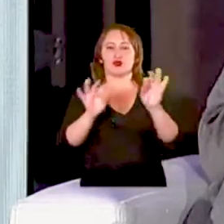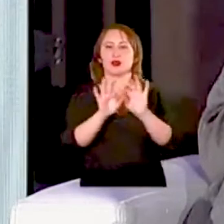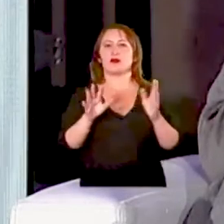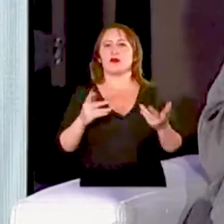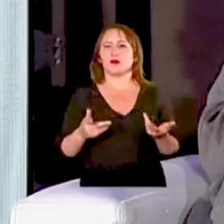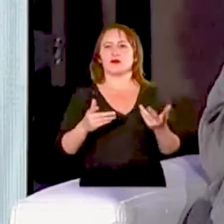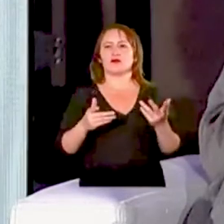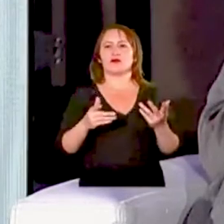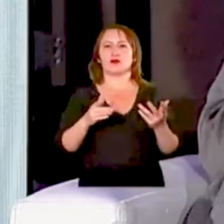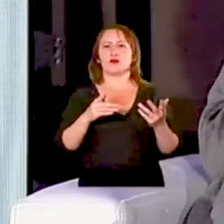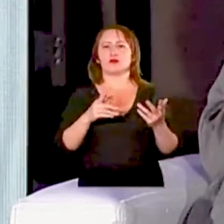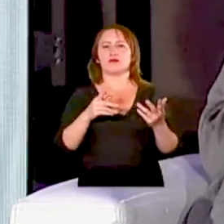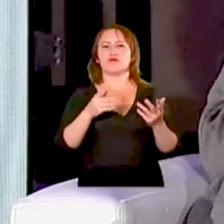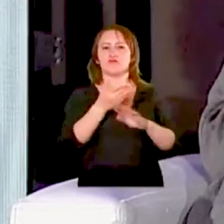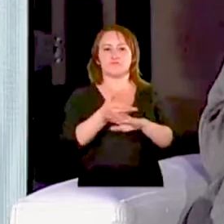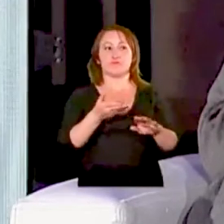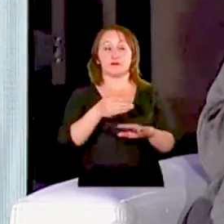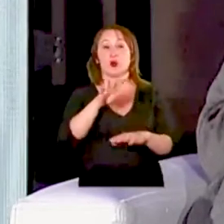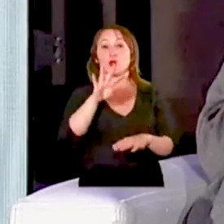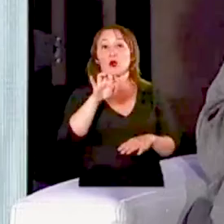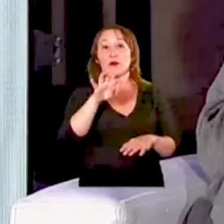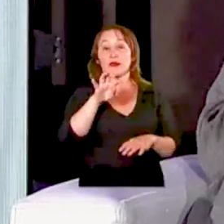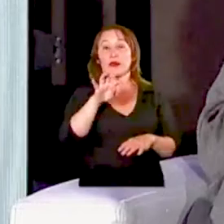por ejemplo, requerir a 9